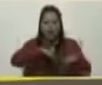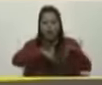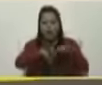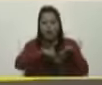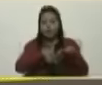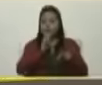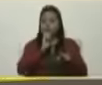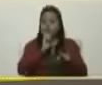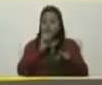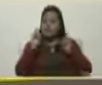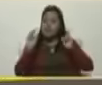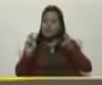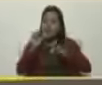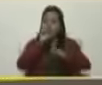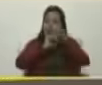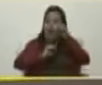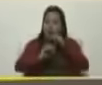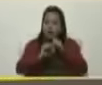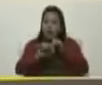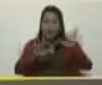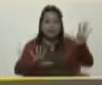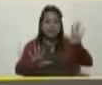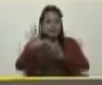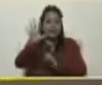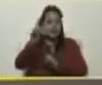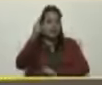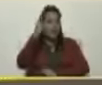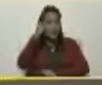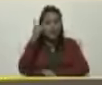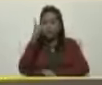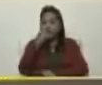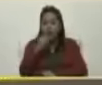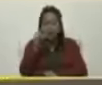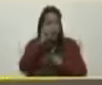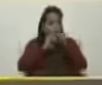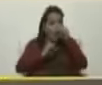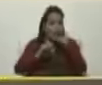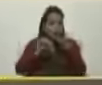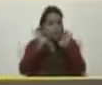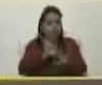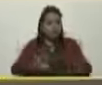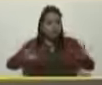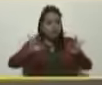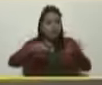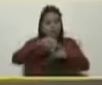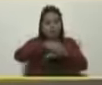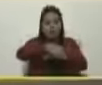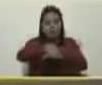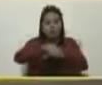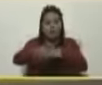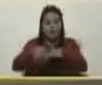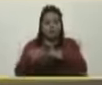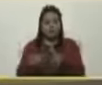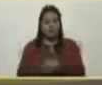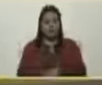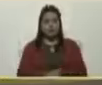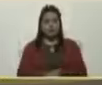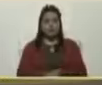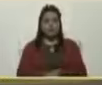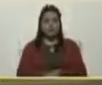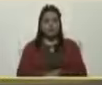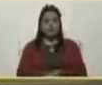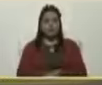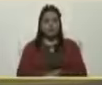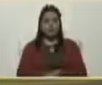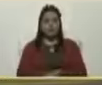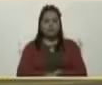agua. Ahorita tenemos 15 días sin el suministro de agua en nuestro municipio. Bueno, gracias a